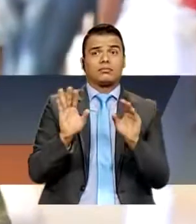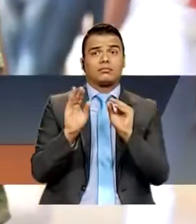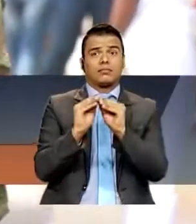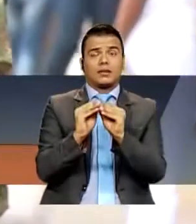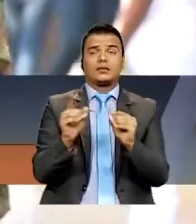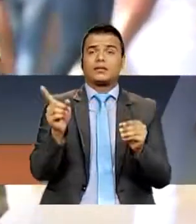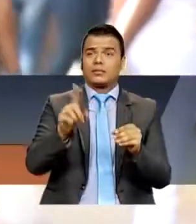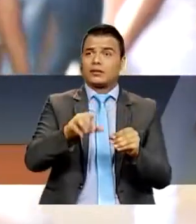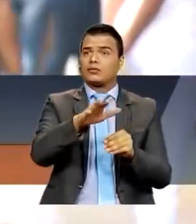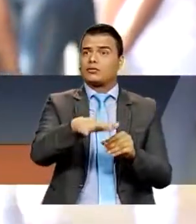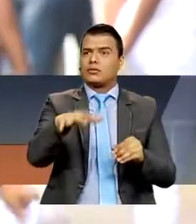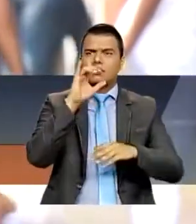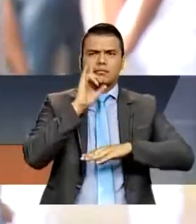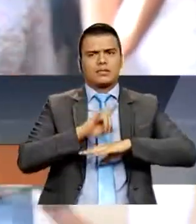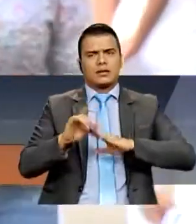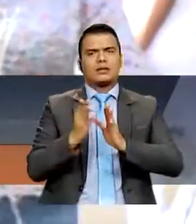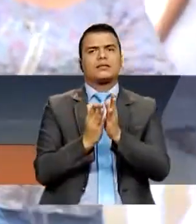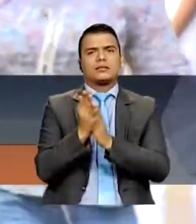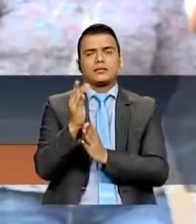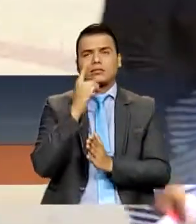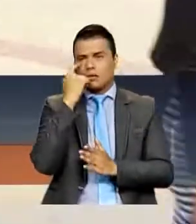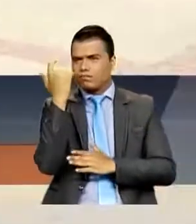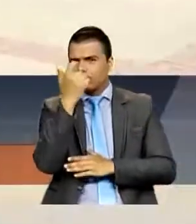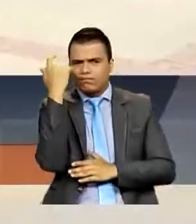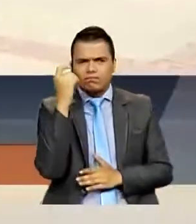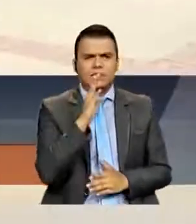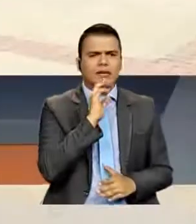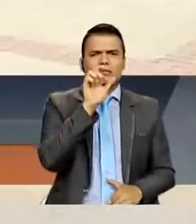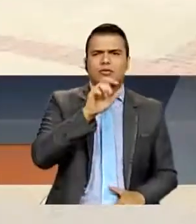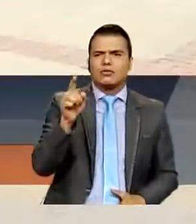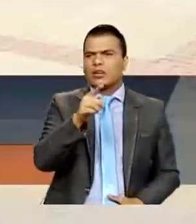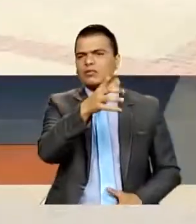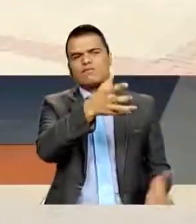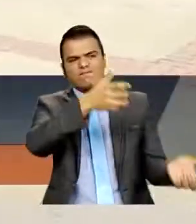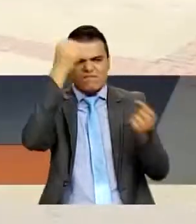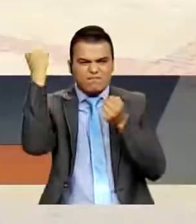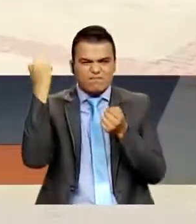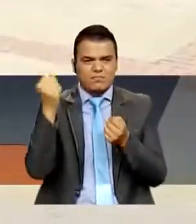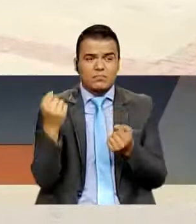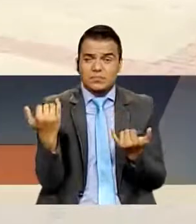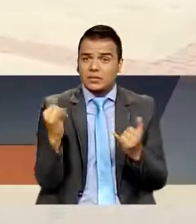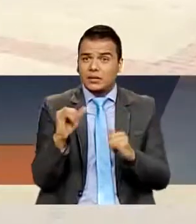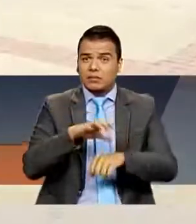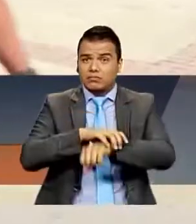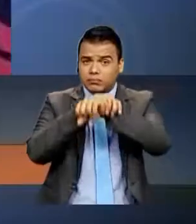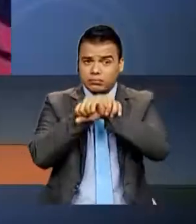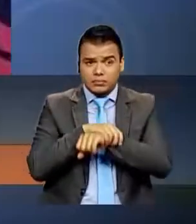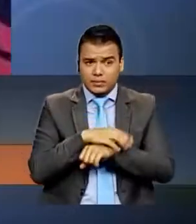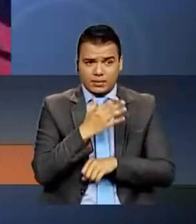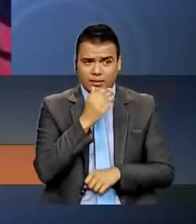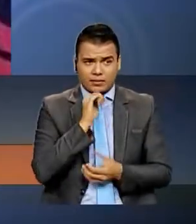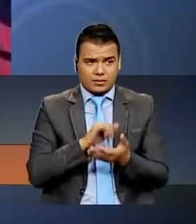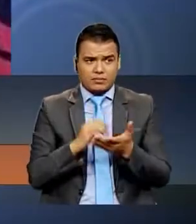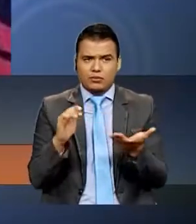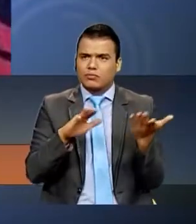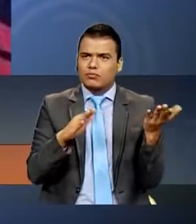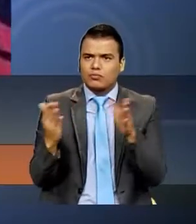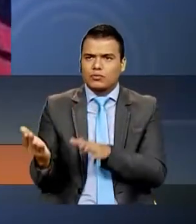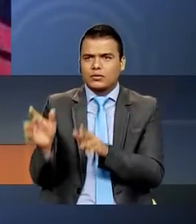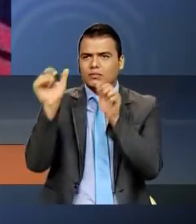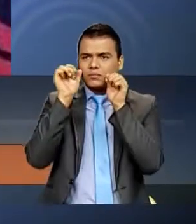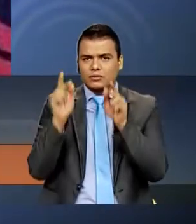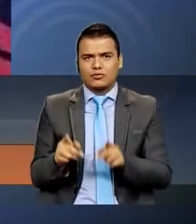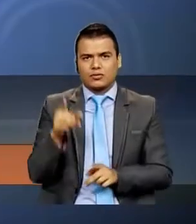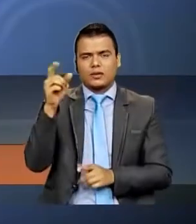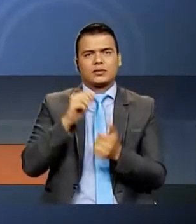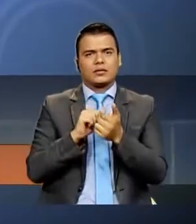de la ciudad fue redoblada y continúa la búsqueda de los responsables del secuestro que aún no han sido identificados. Tanto la muerte del deportista como